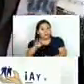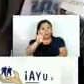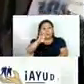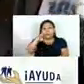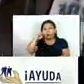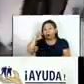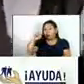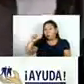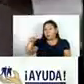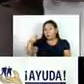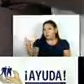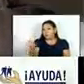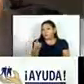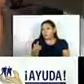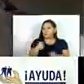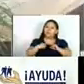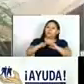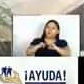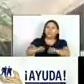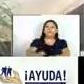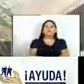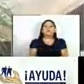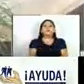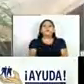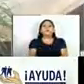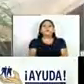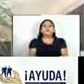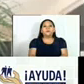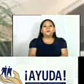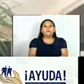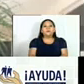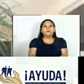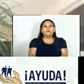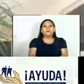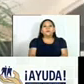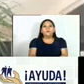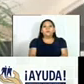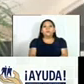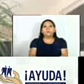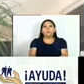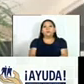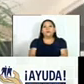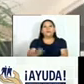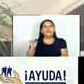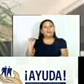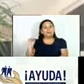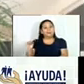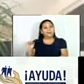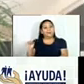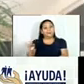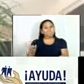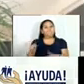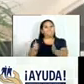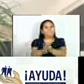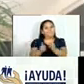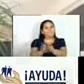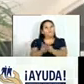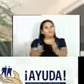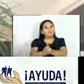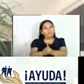decesos por coronavirus. Esto haría en detrimento de nuestra salud